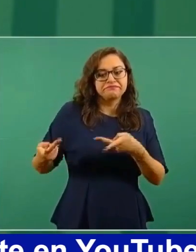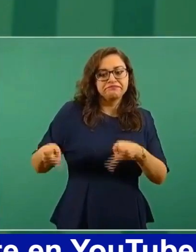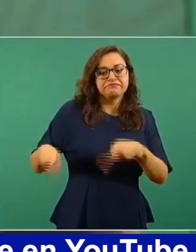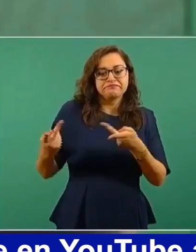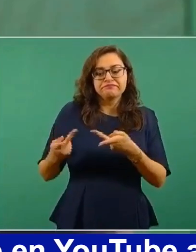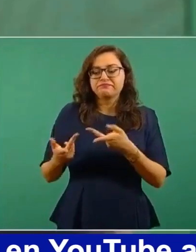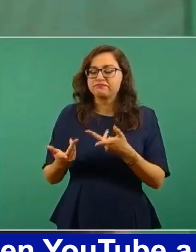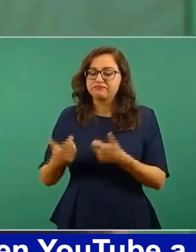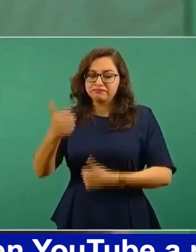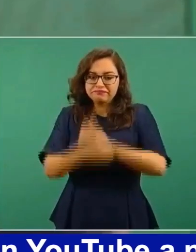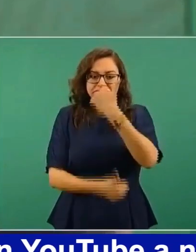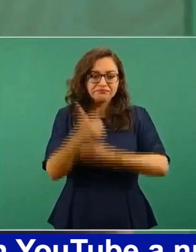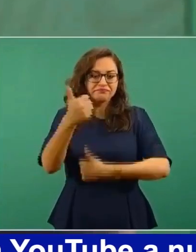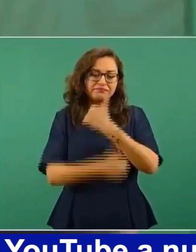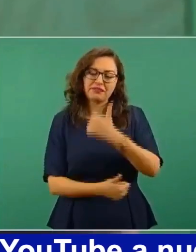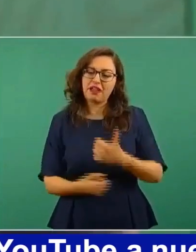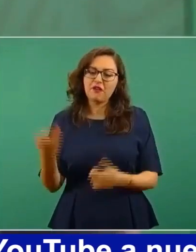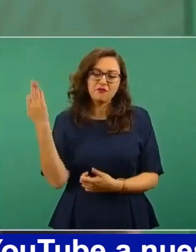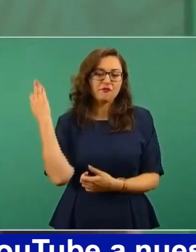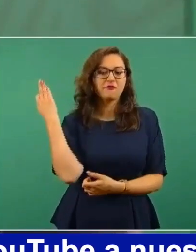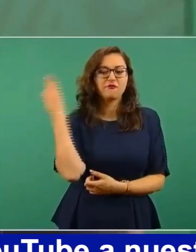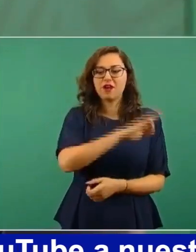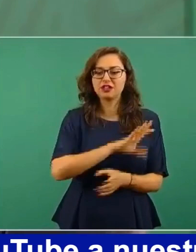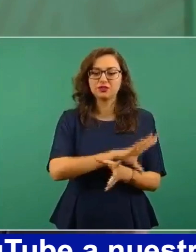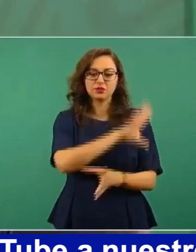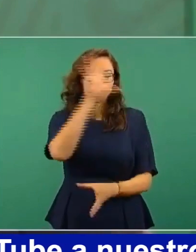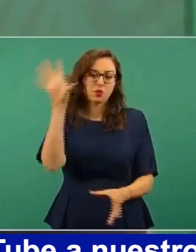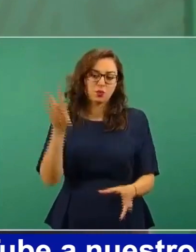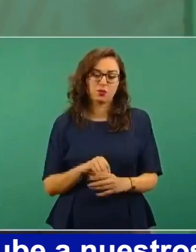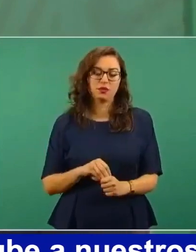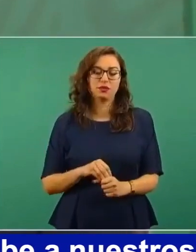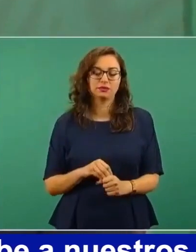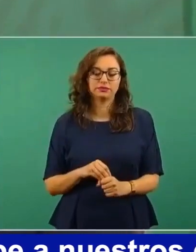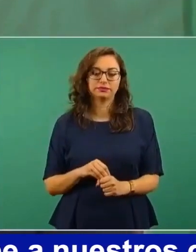de licitación de los bancos, que